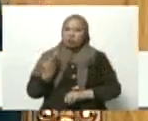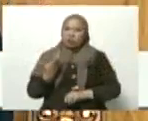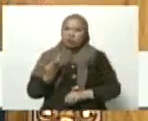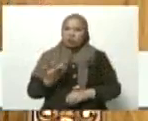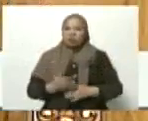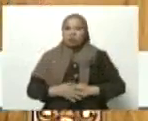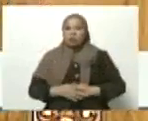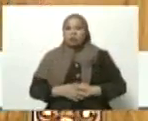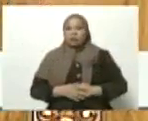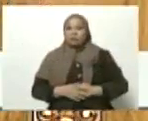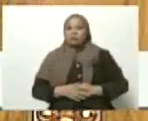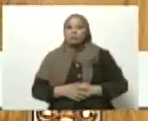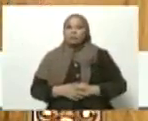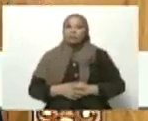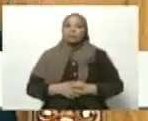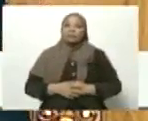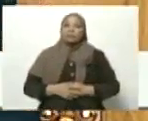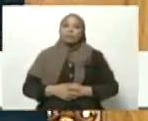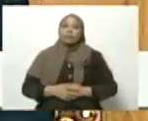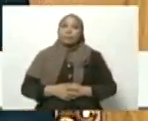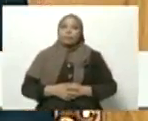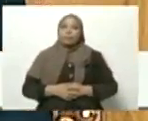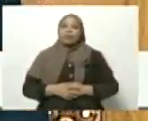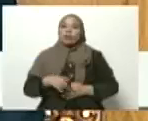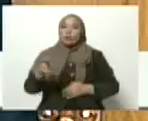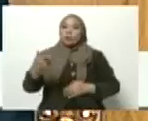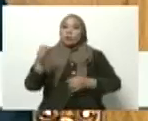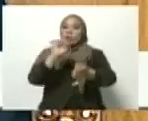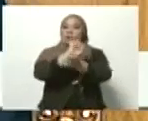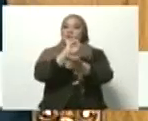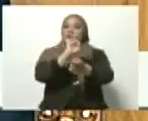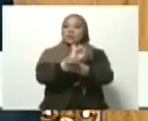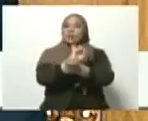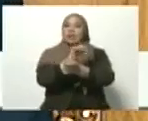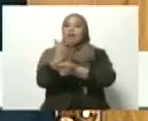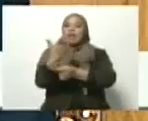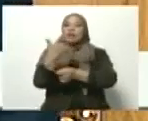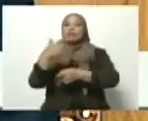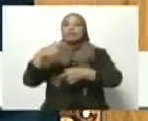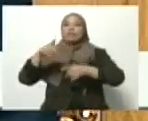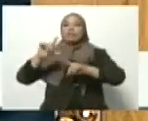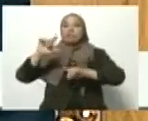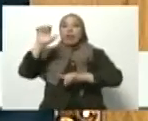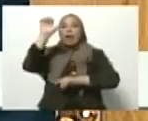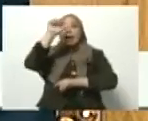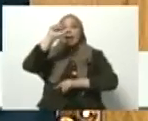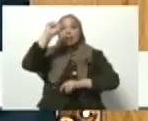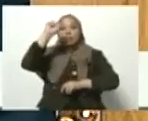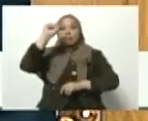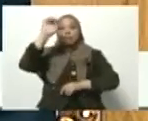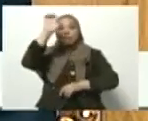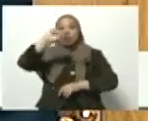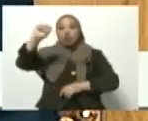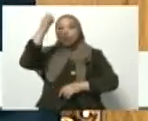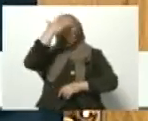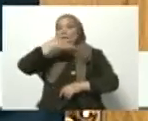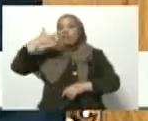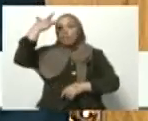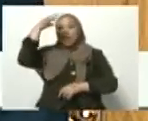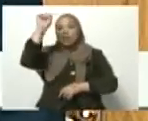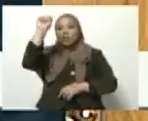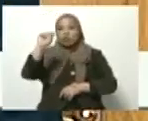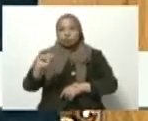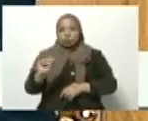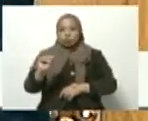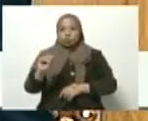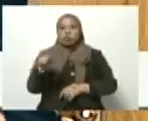los países obedezcan. El caso de Alex Saab fue detenido en Cabo Verde en violación precisamente de su condición de enviado especial,